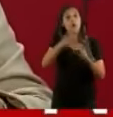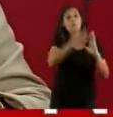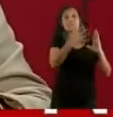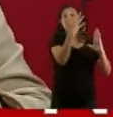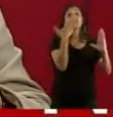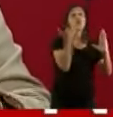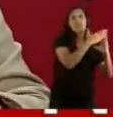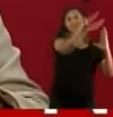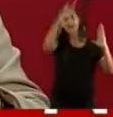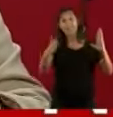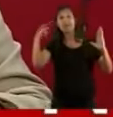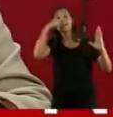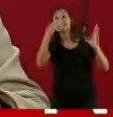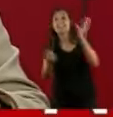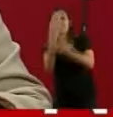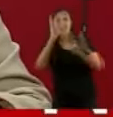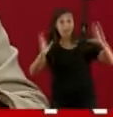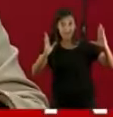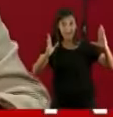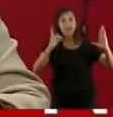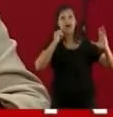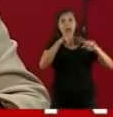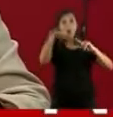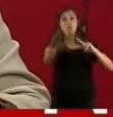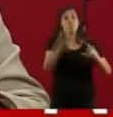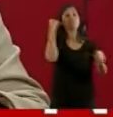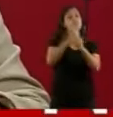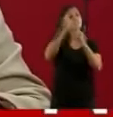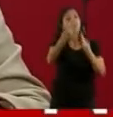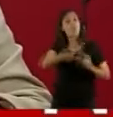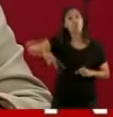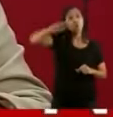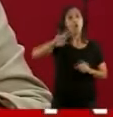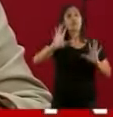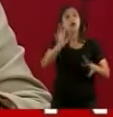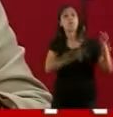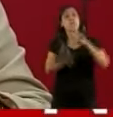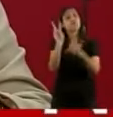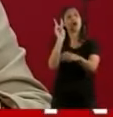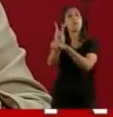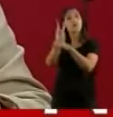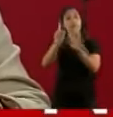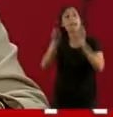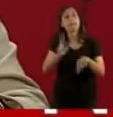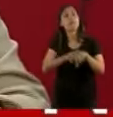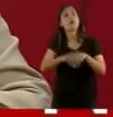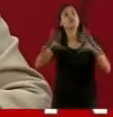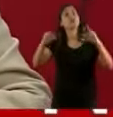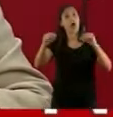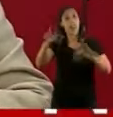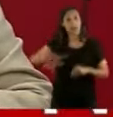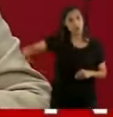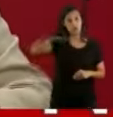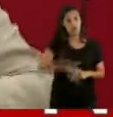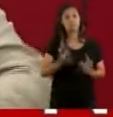las 5 de la tarde a las 7 de la mañana del día siguiente, para proteger también la noche.